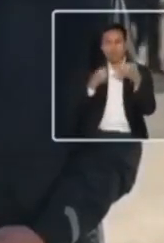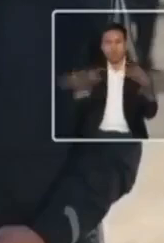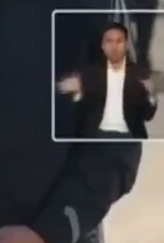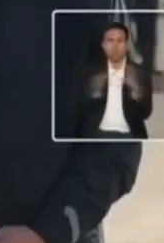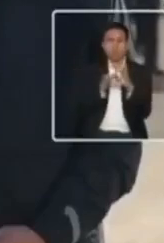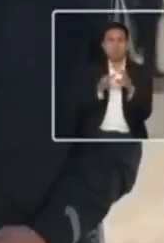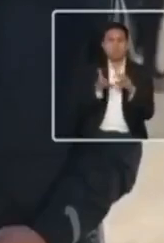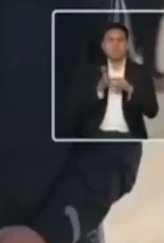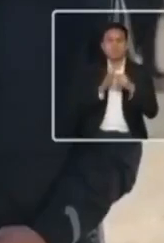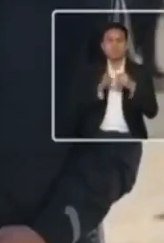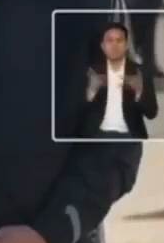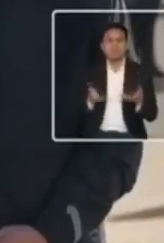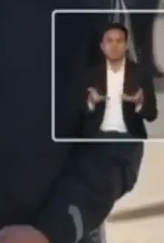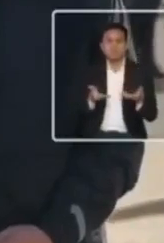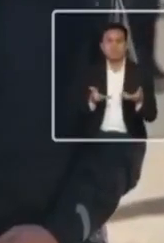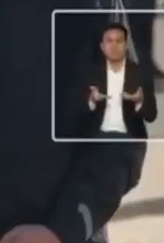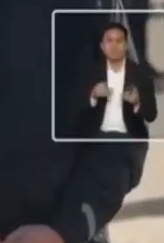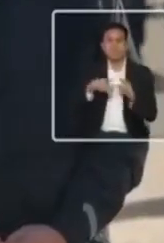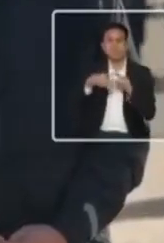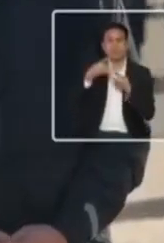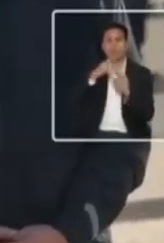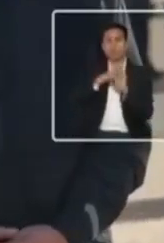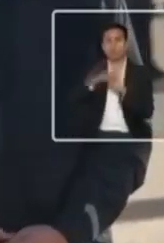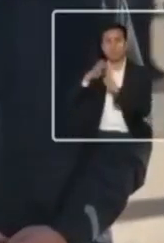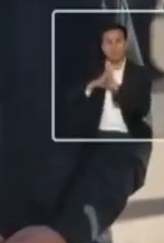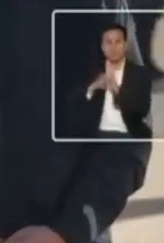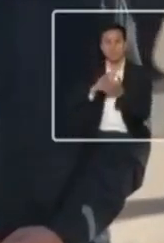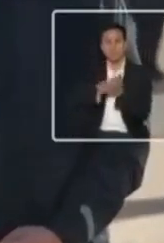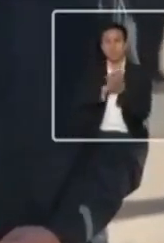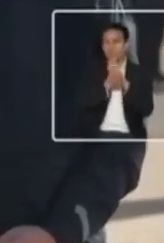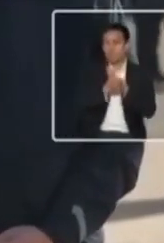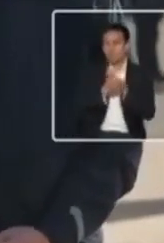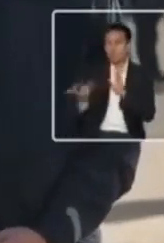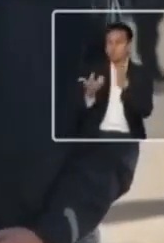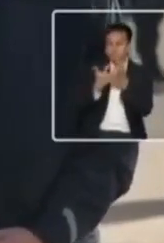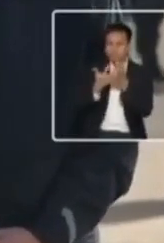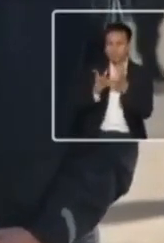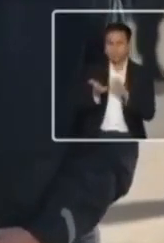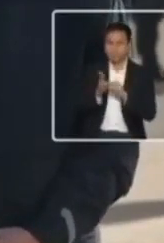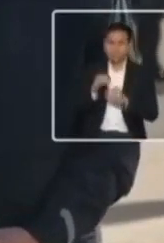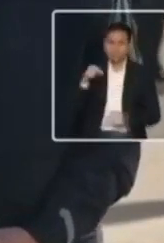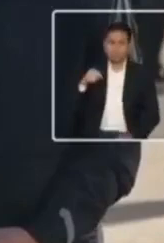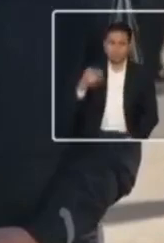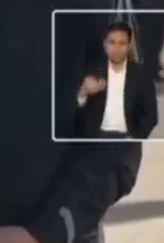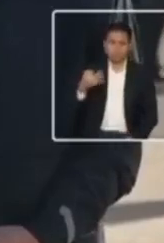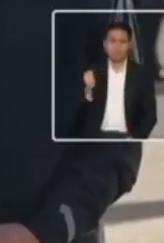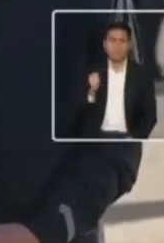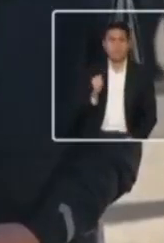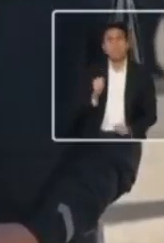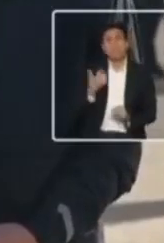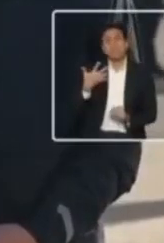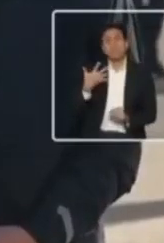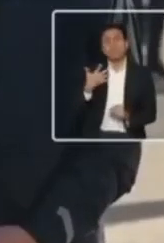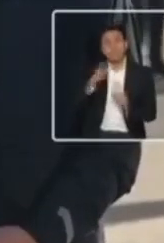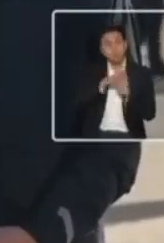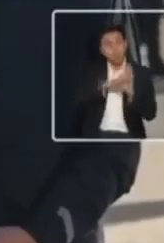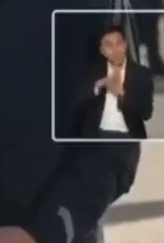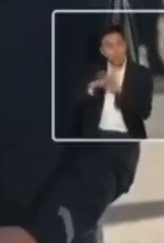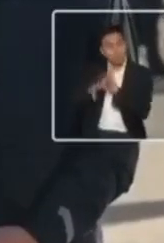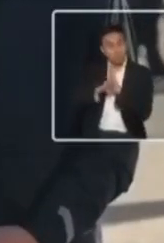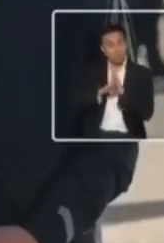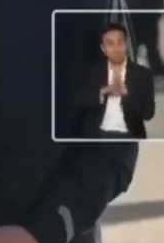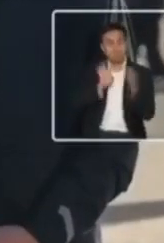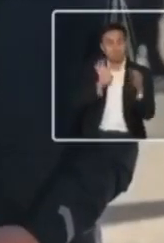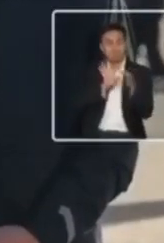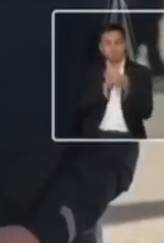con lo que aquí pasó. He nombrado cuatro proyectos y tienen totalmente que ver con lo que aquí pasó. Entonces, lo importante con esos proyectos es que